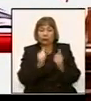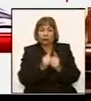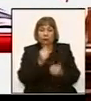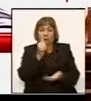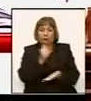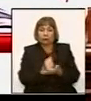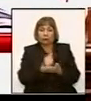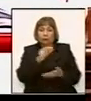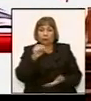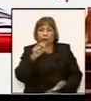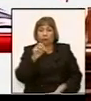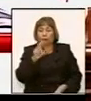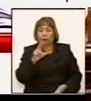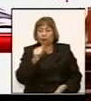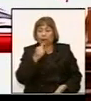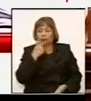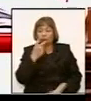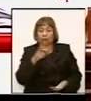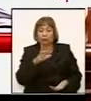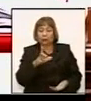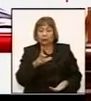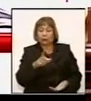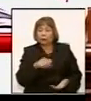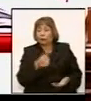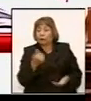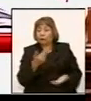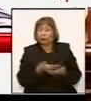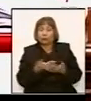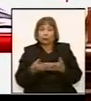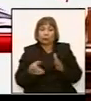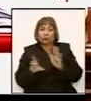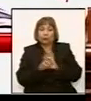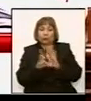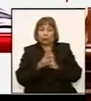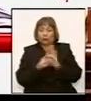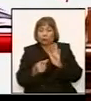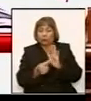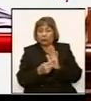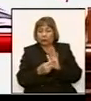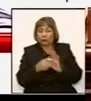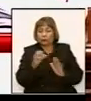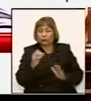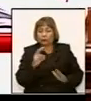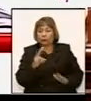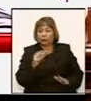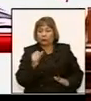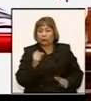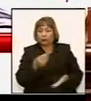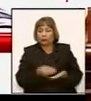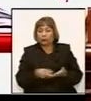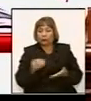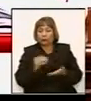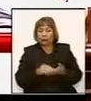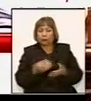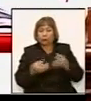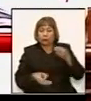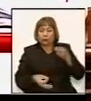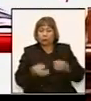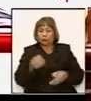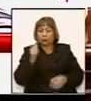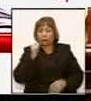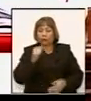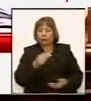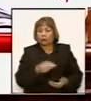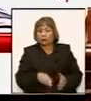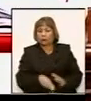notarial. Literal L. Otros que la ley señale. Congresista Oliva Corrales, presidente de la Comisión de Justicia y Derechos